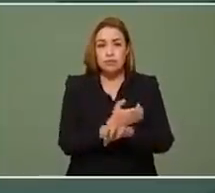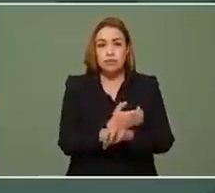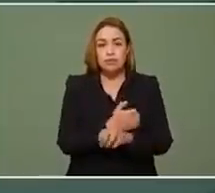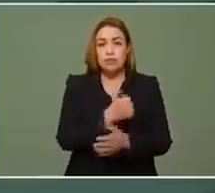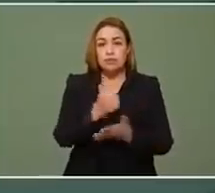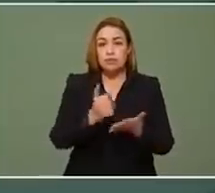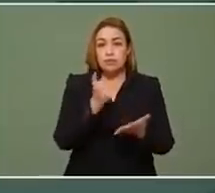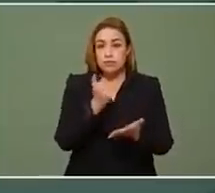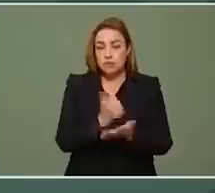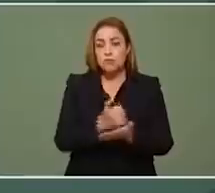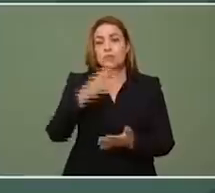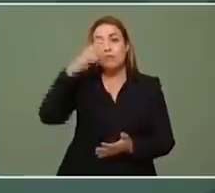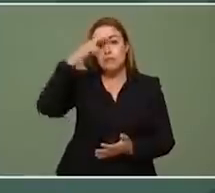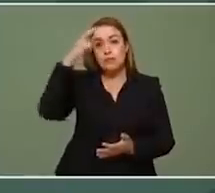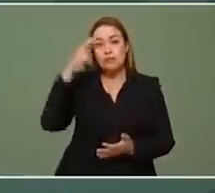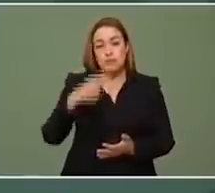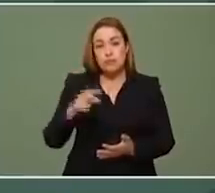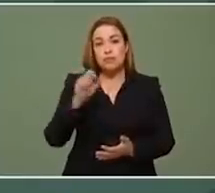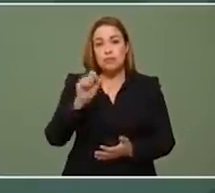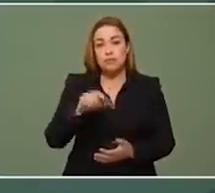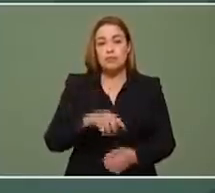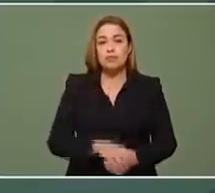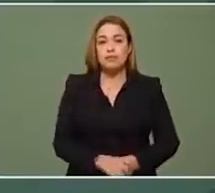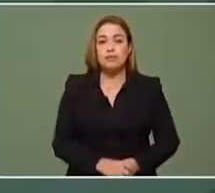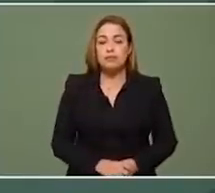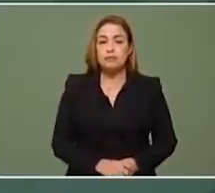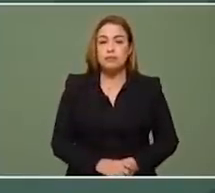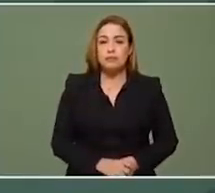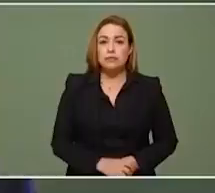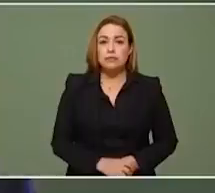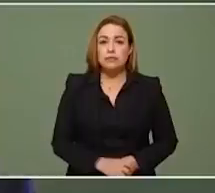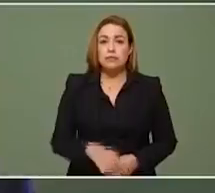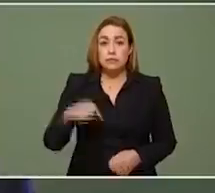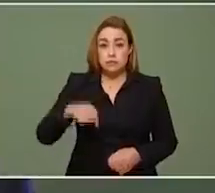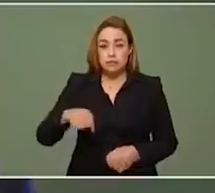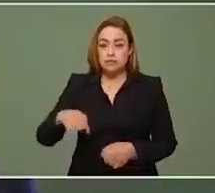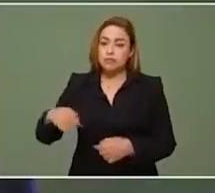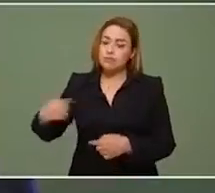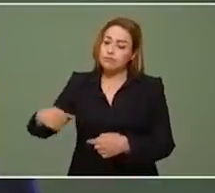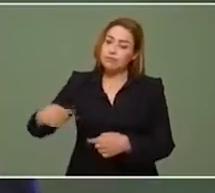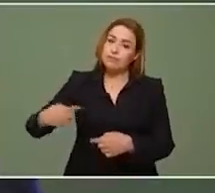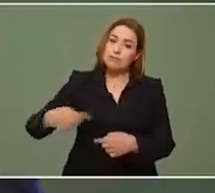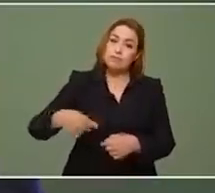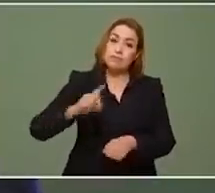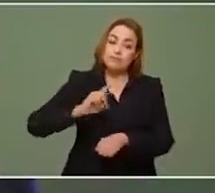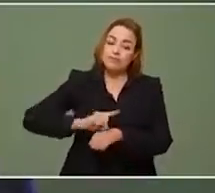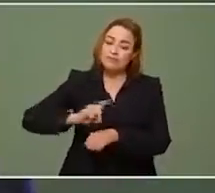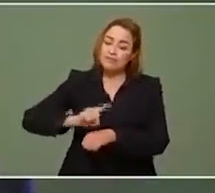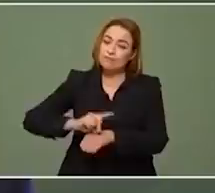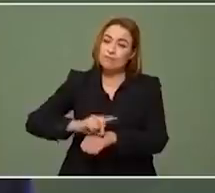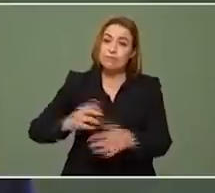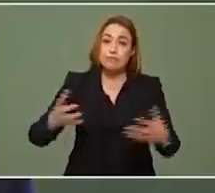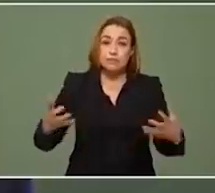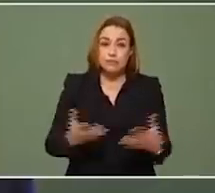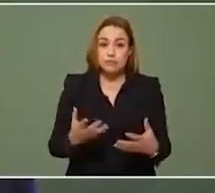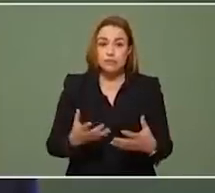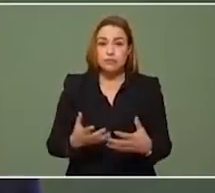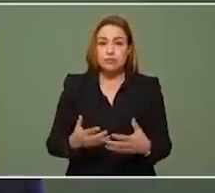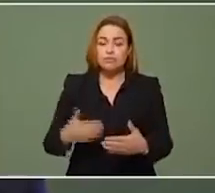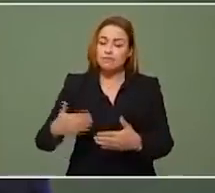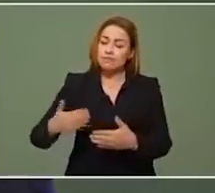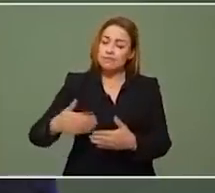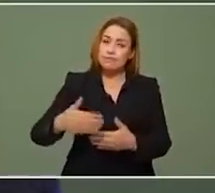lo vamos a seguir llevando a cabo vamos